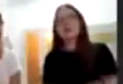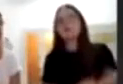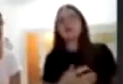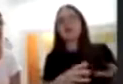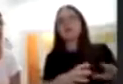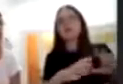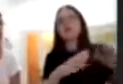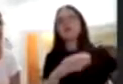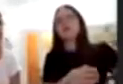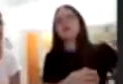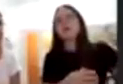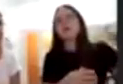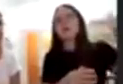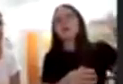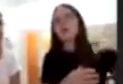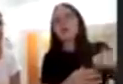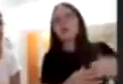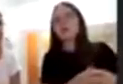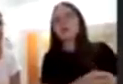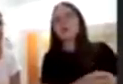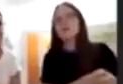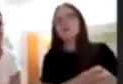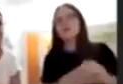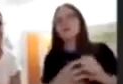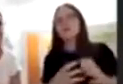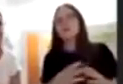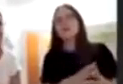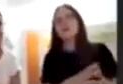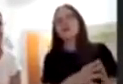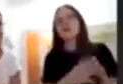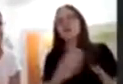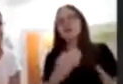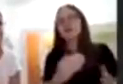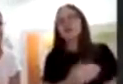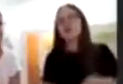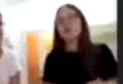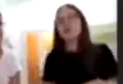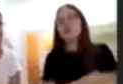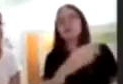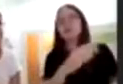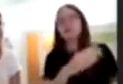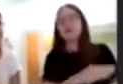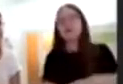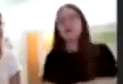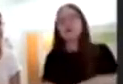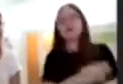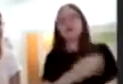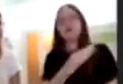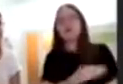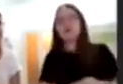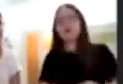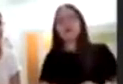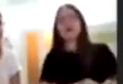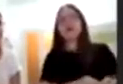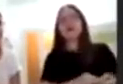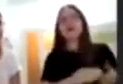la estructura urbana se basa en estos elementos, se apoya en estos elementos que le estamos describiendo, como los vías y los arroyos,